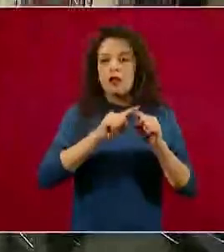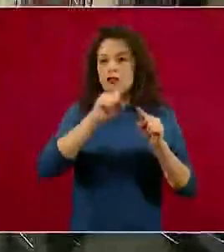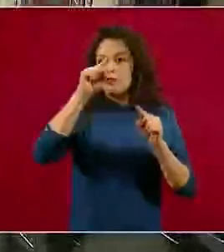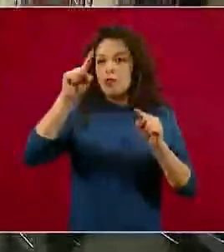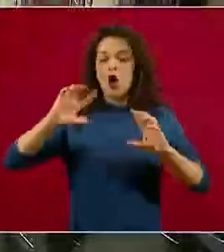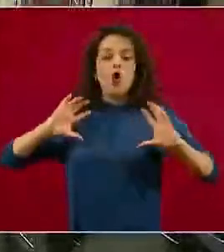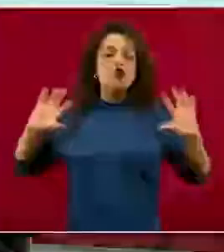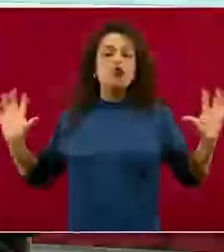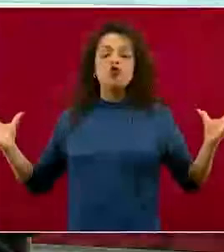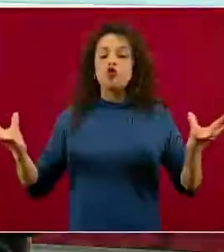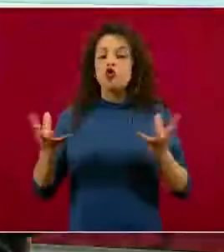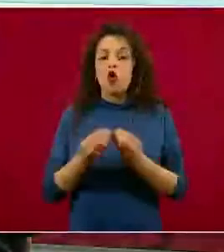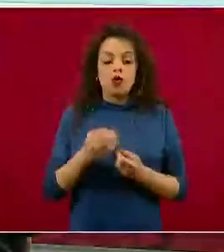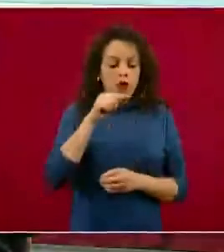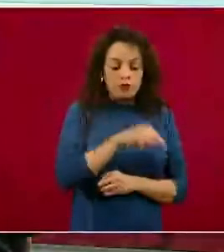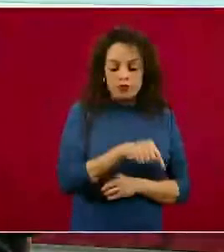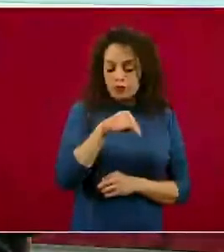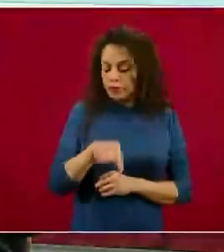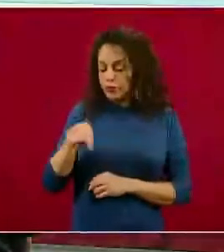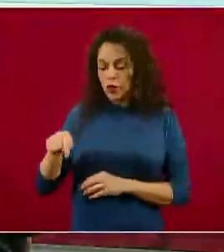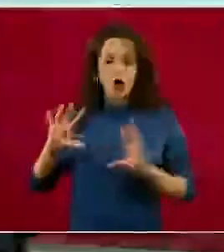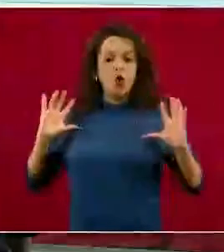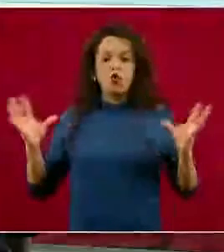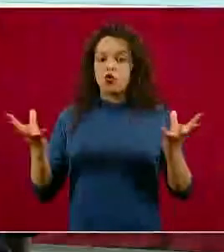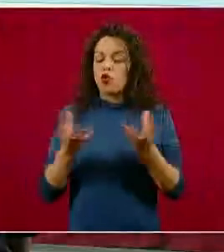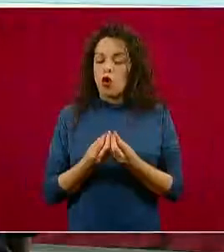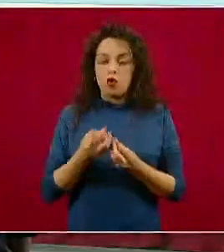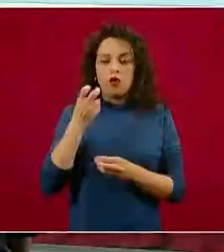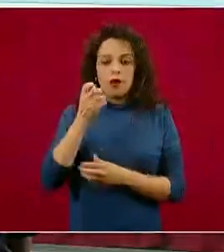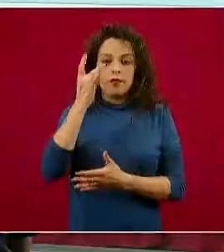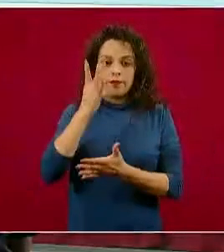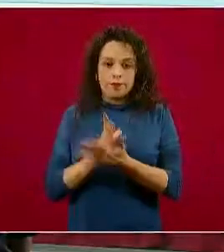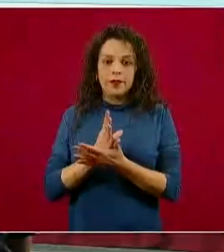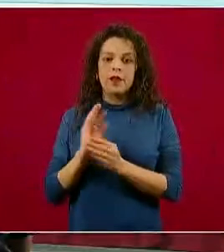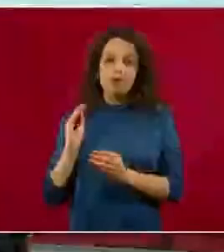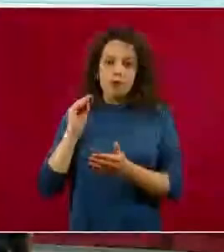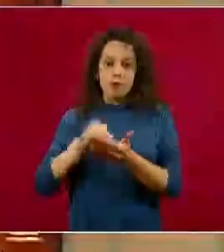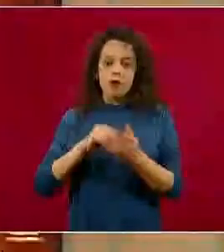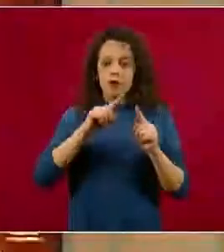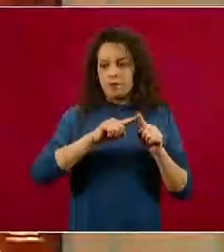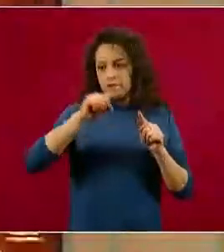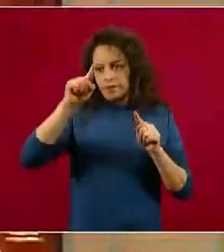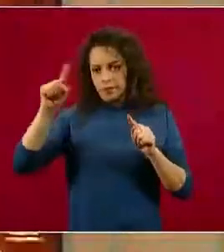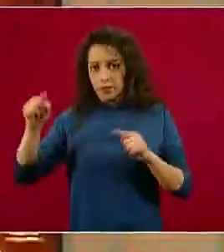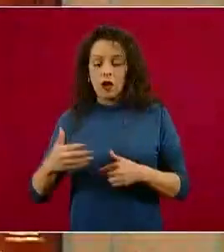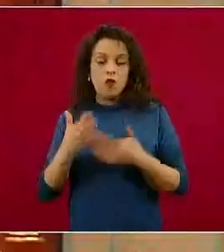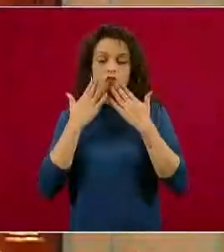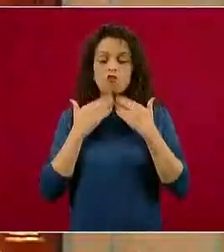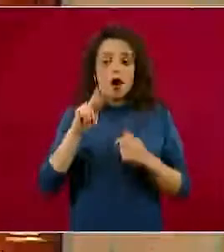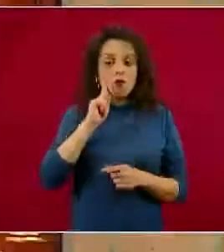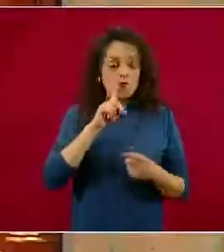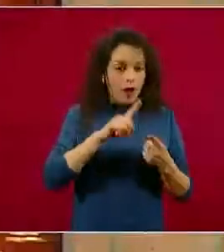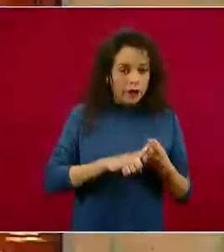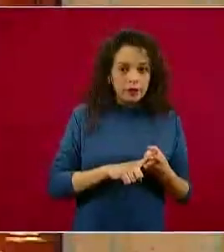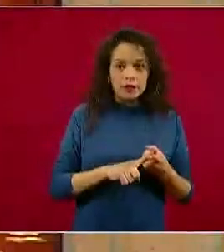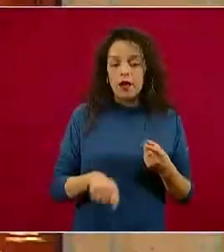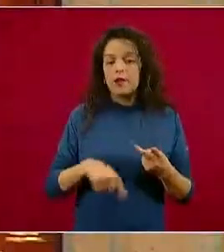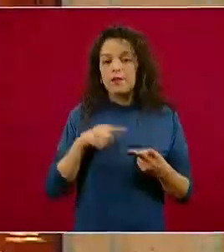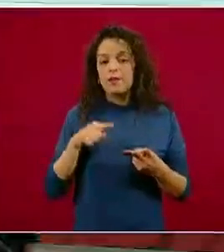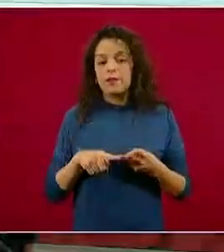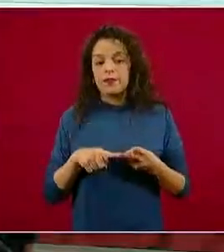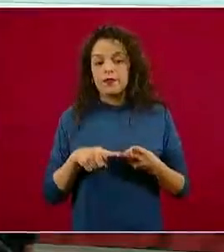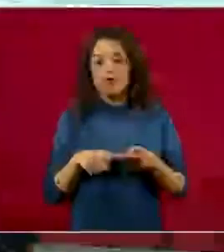decir, estamos incluyendo en esa tendencia observada, en esa presentación, estamos incluyendo las que no tienen una muestra, estamos incluyendo las